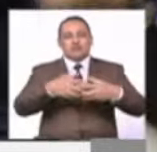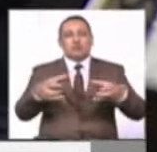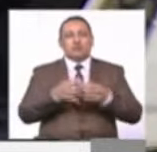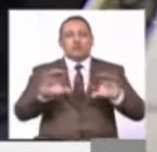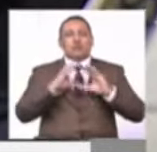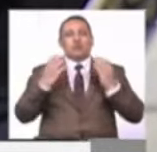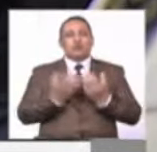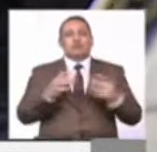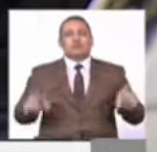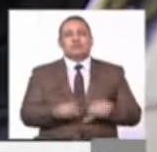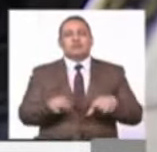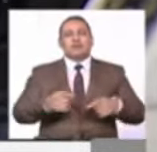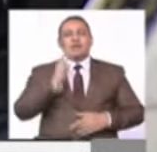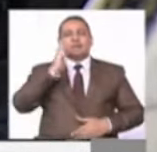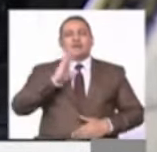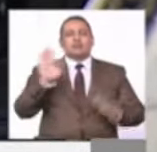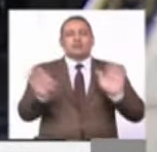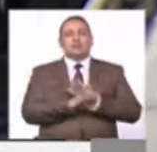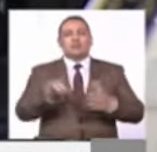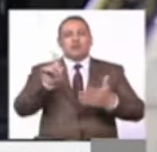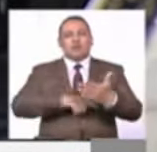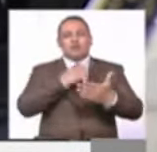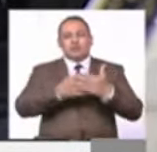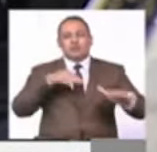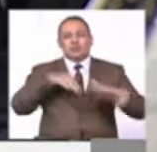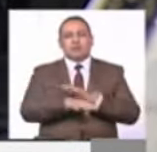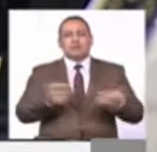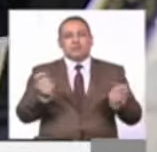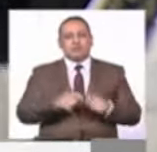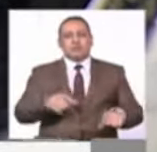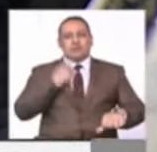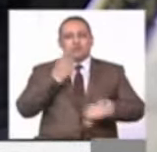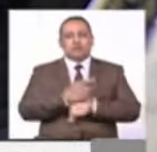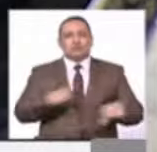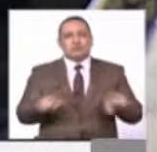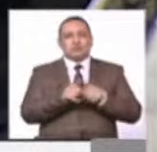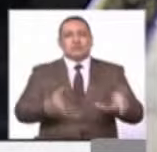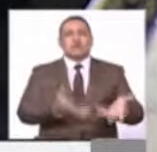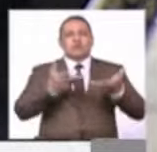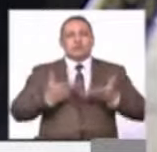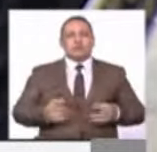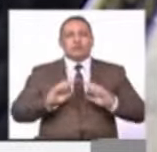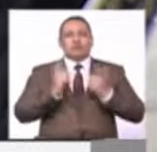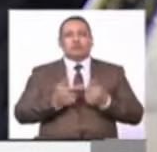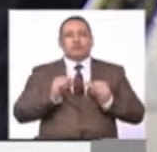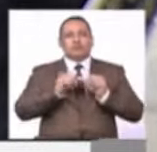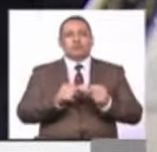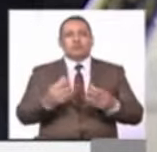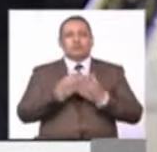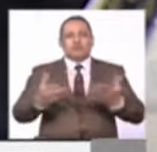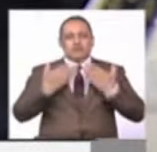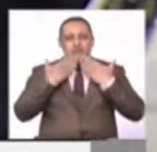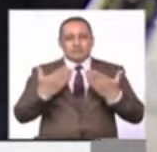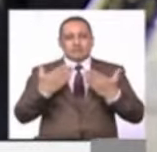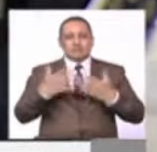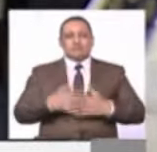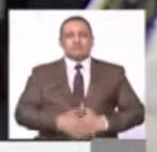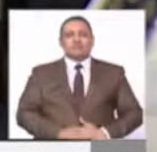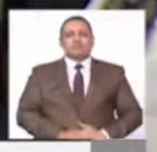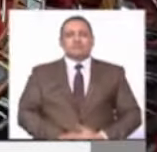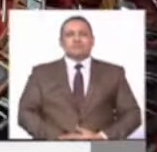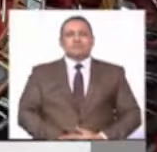del Congreso que dispongan el inmediato archivamiento de la denuncia que han recibido de la comisión permanente Muchas